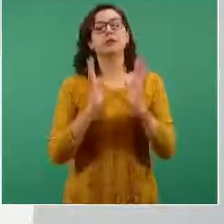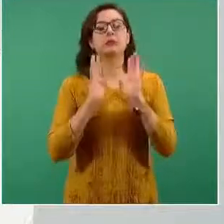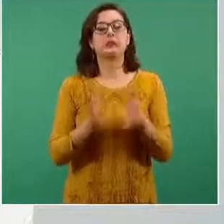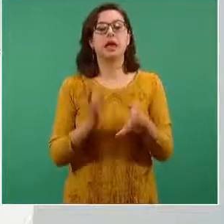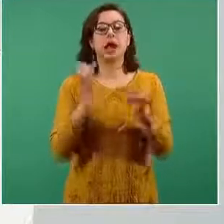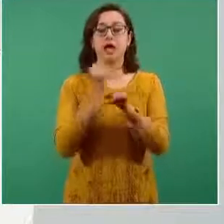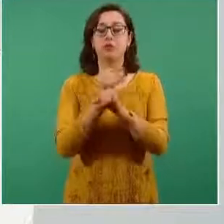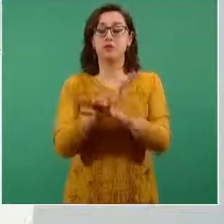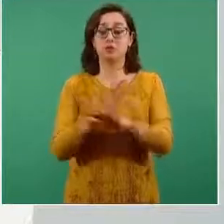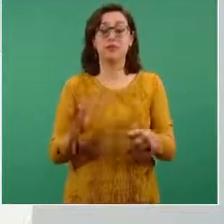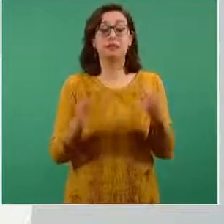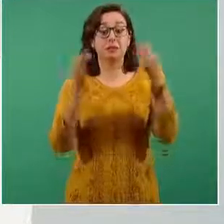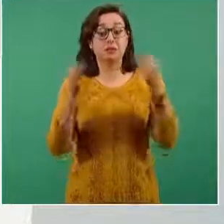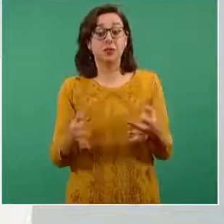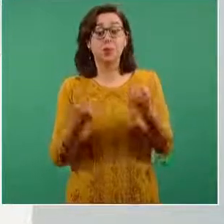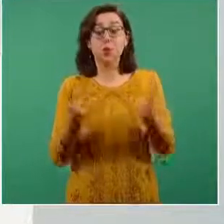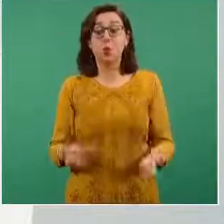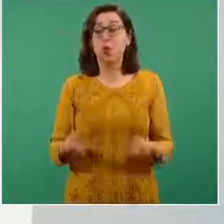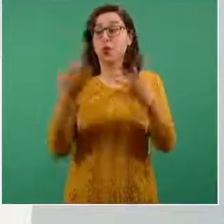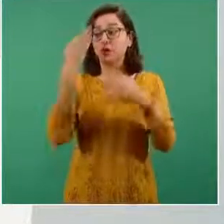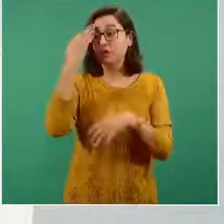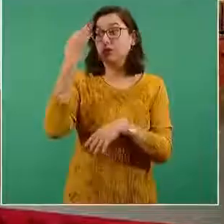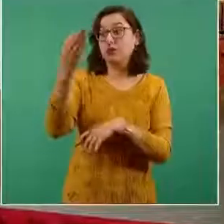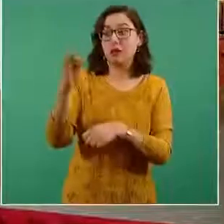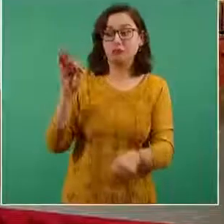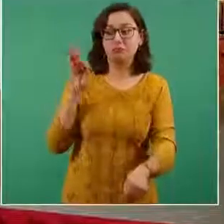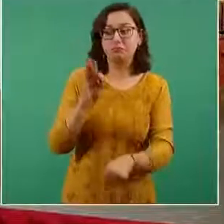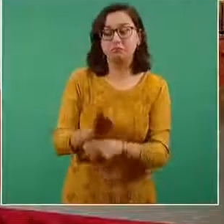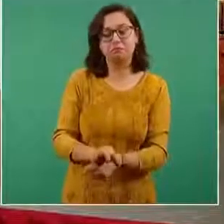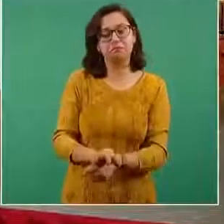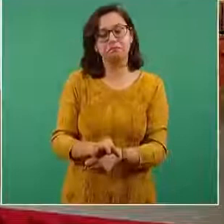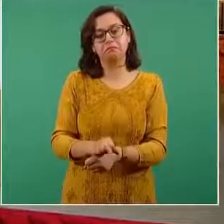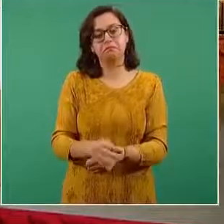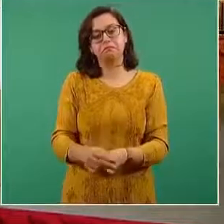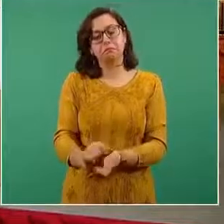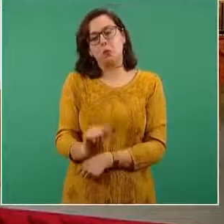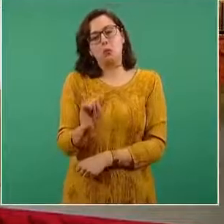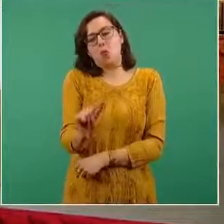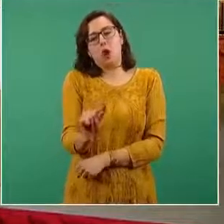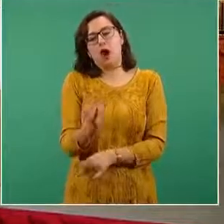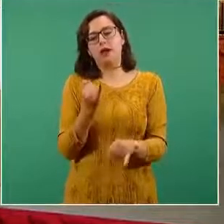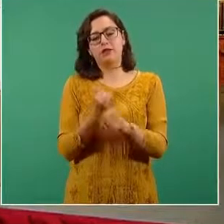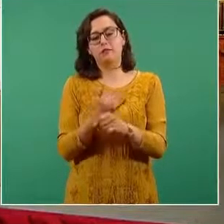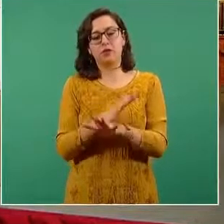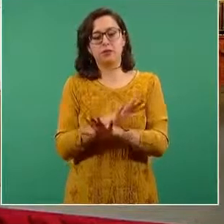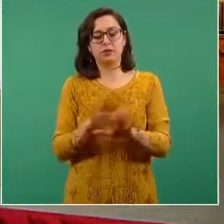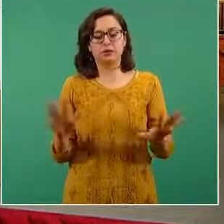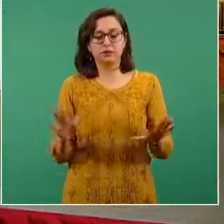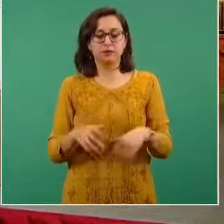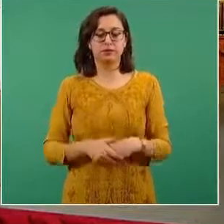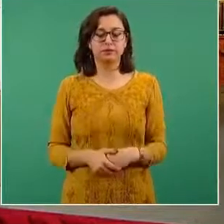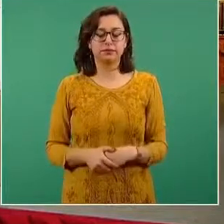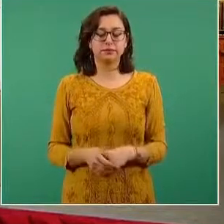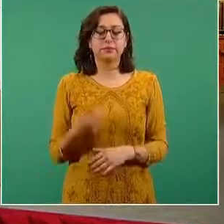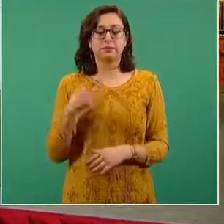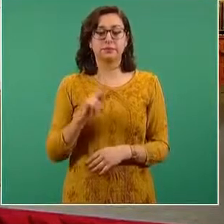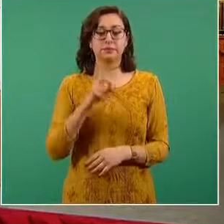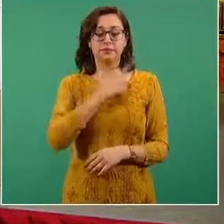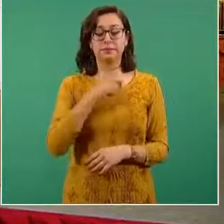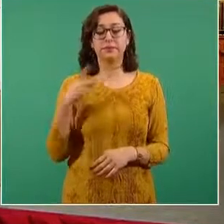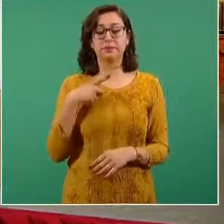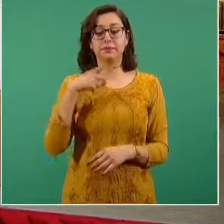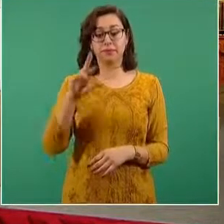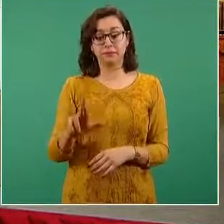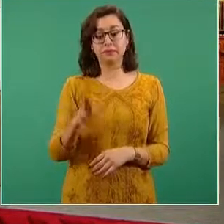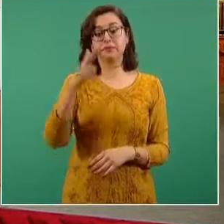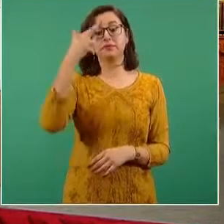duración de la inmunidad que generan básicamente todas las vacunas. Lo bueno es que si recordamos, la gran